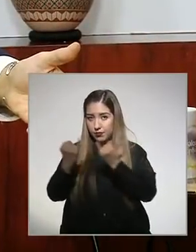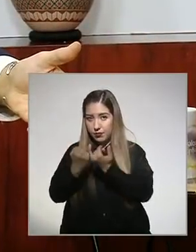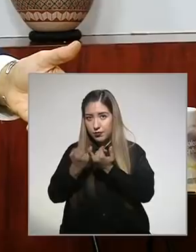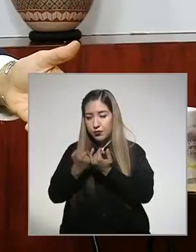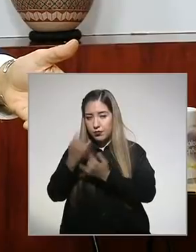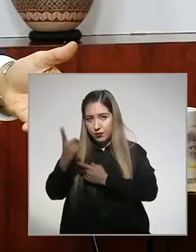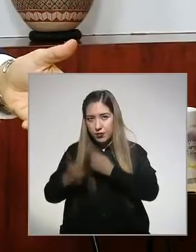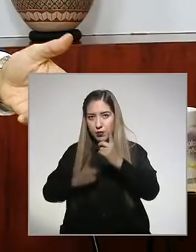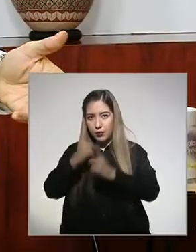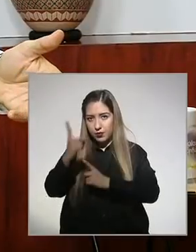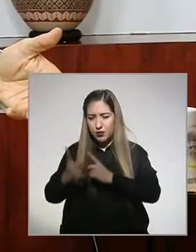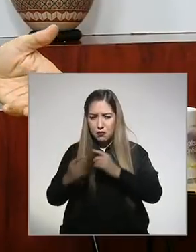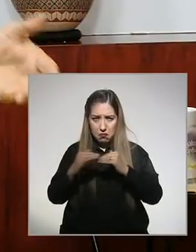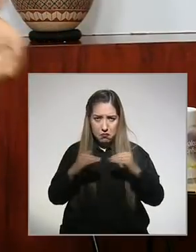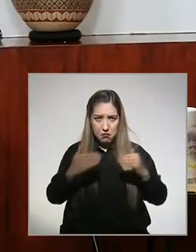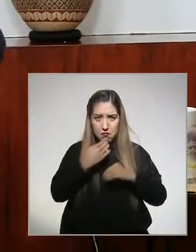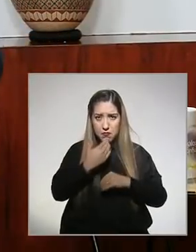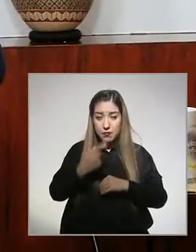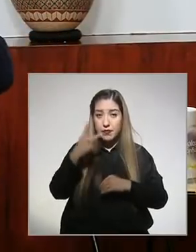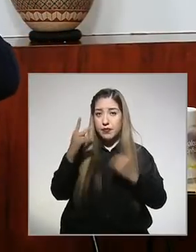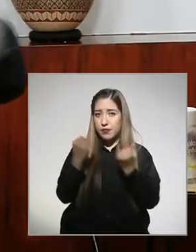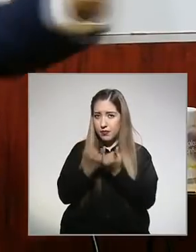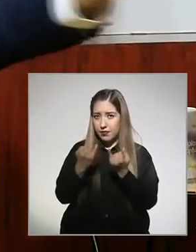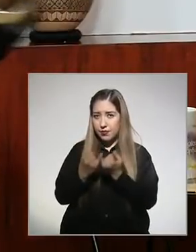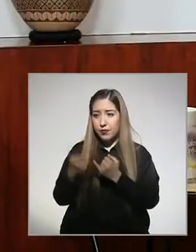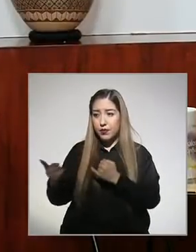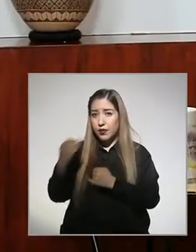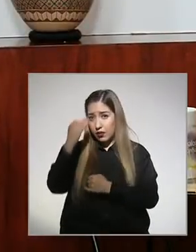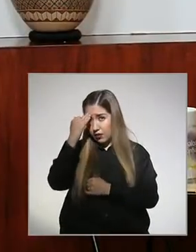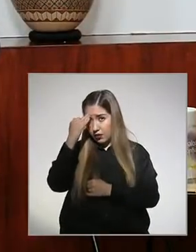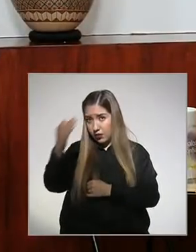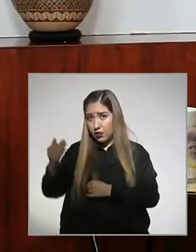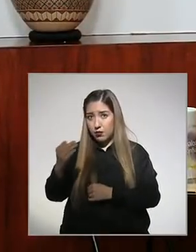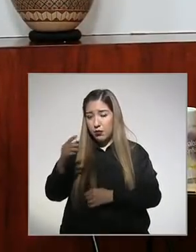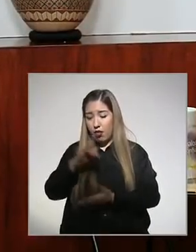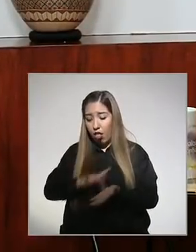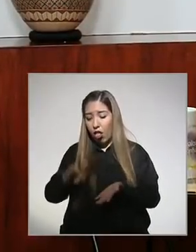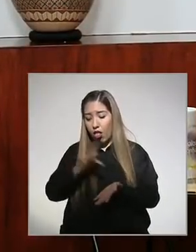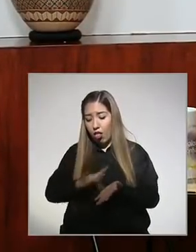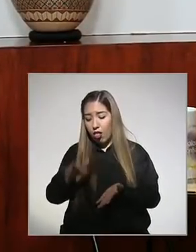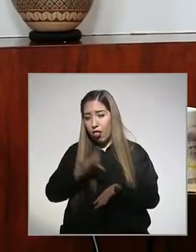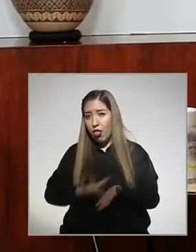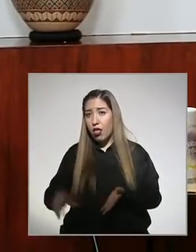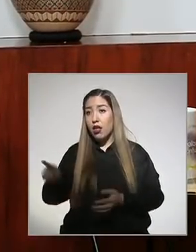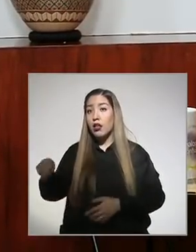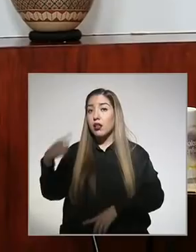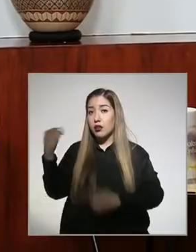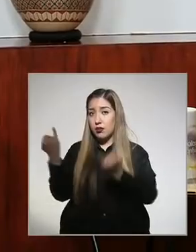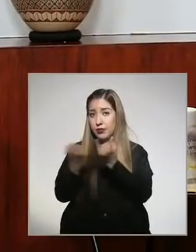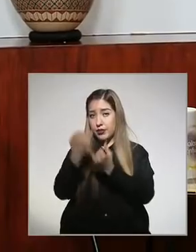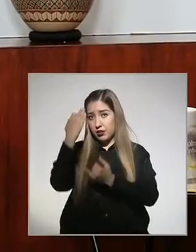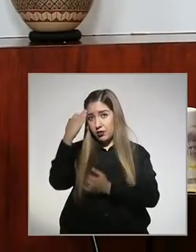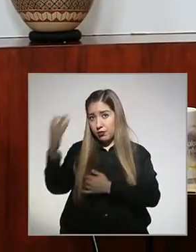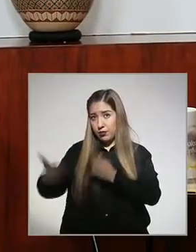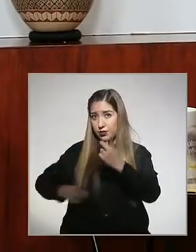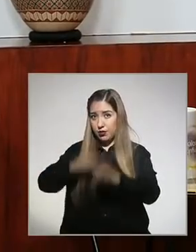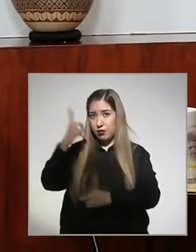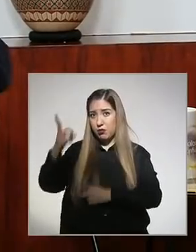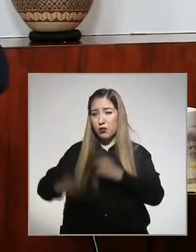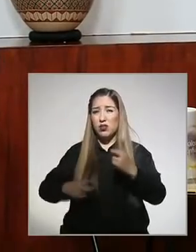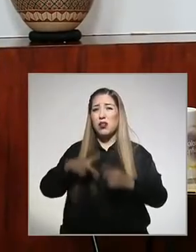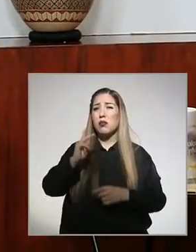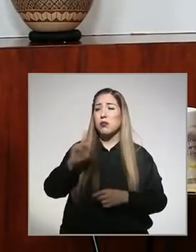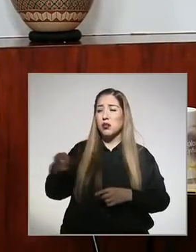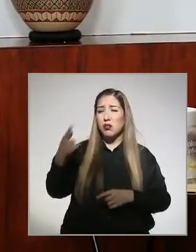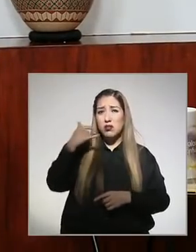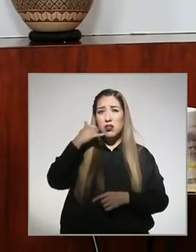haciendo actividad física. Entonces, tú estableces los límites. Luego me dicen, es muy difícil quitarle el celular porque se enoja. ¿Y quién te